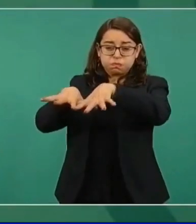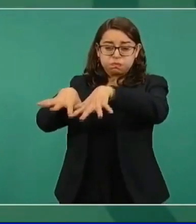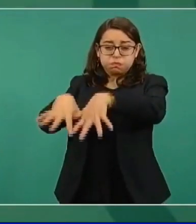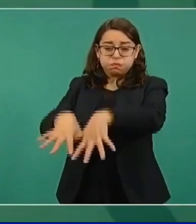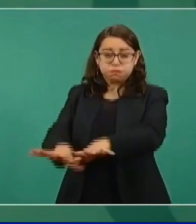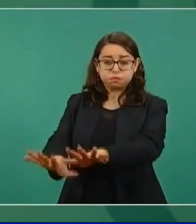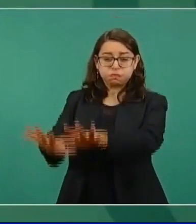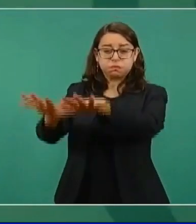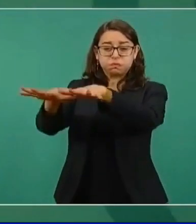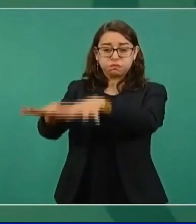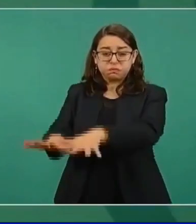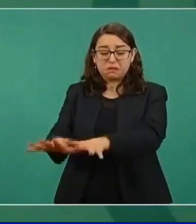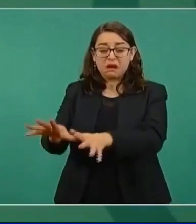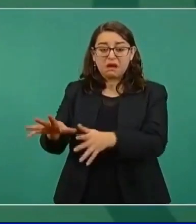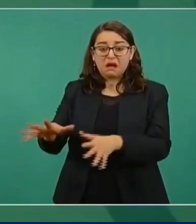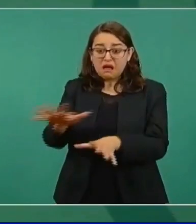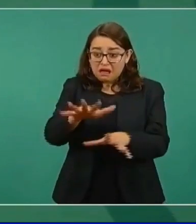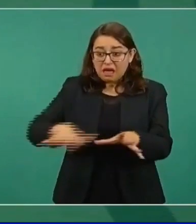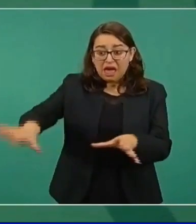Fíjense